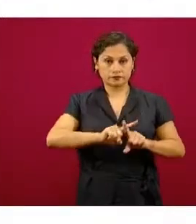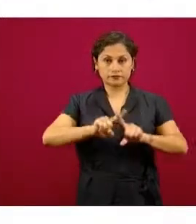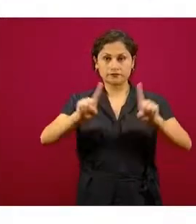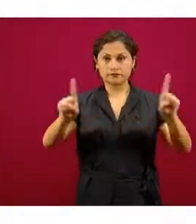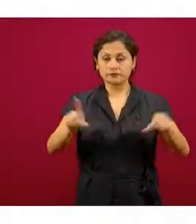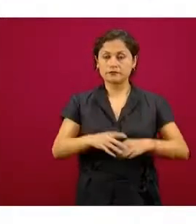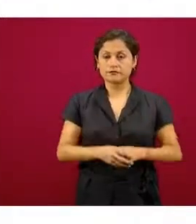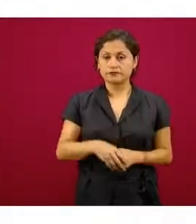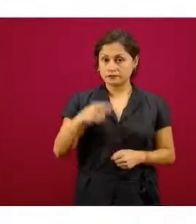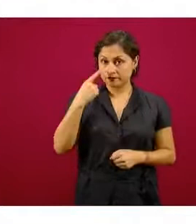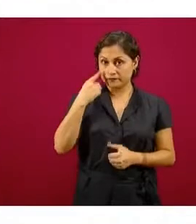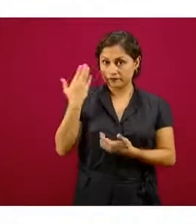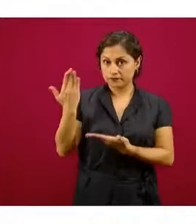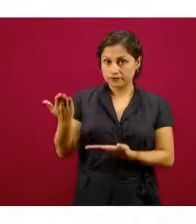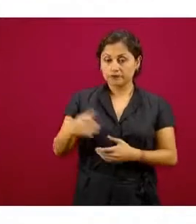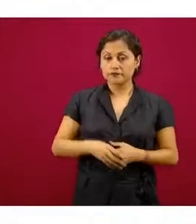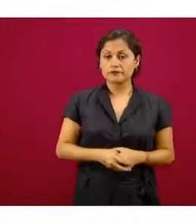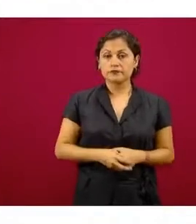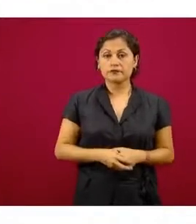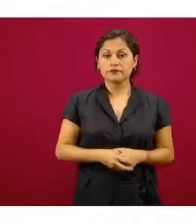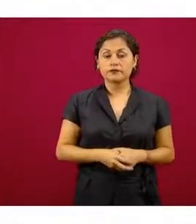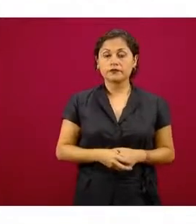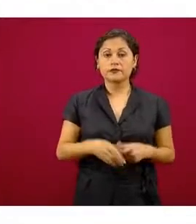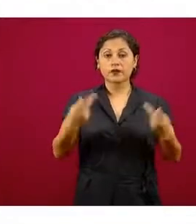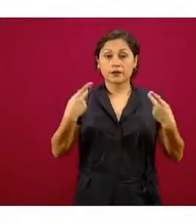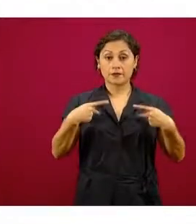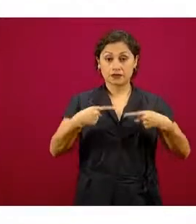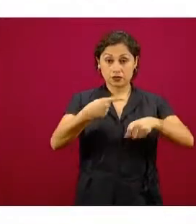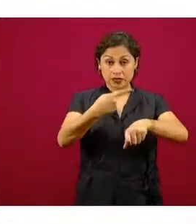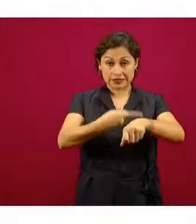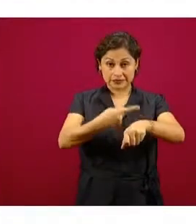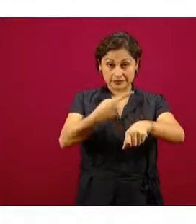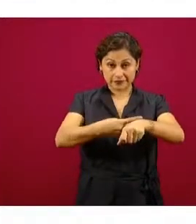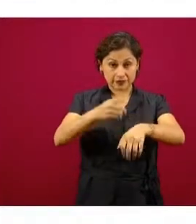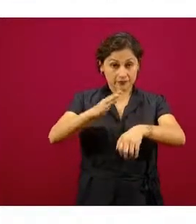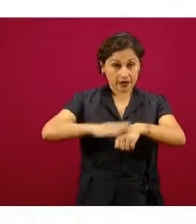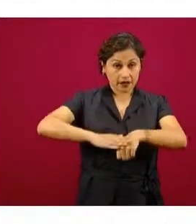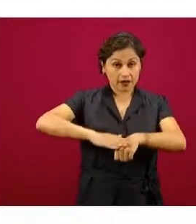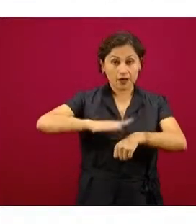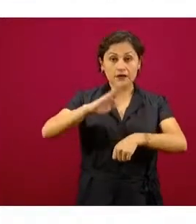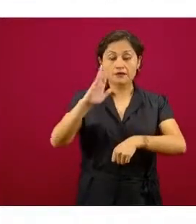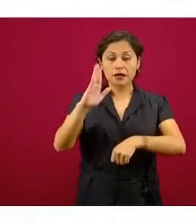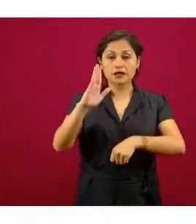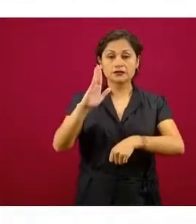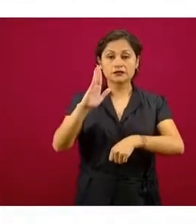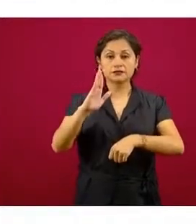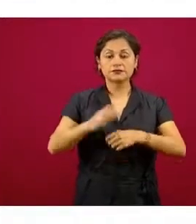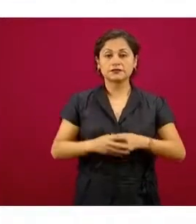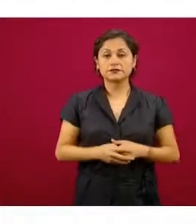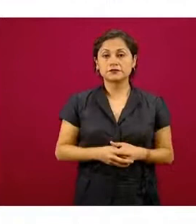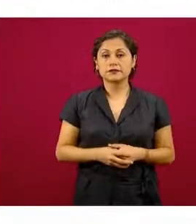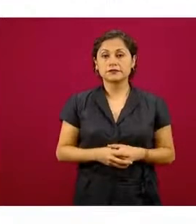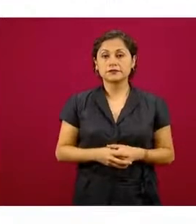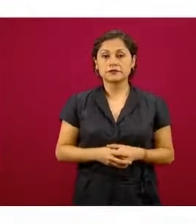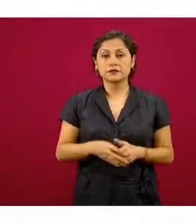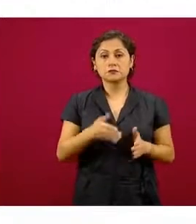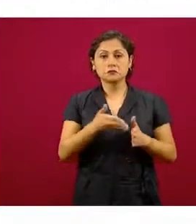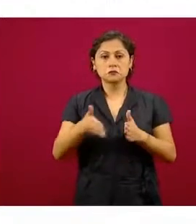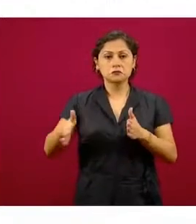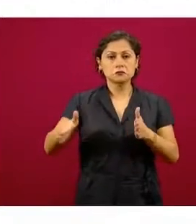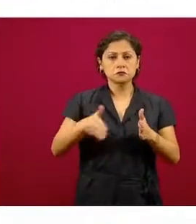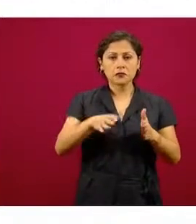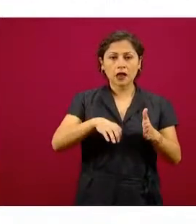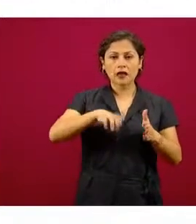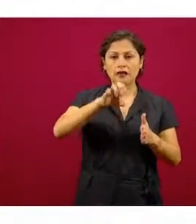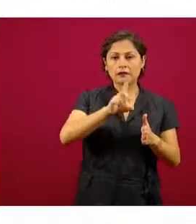mayor carga de casos confirmados, es decir, donde se ha presentado la enfermedad COVID-19, está entre los